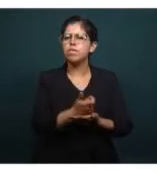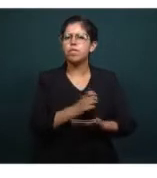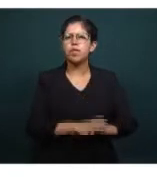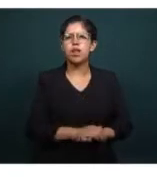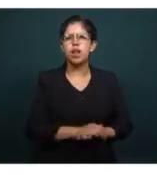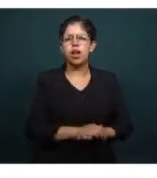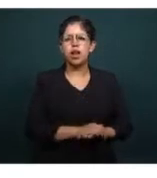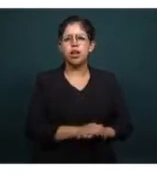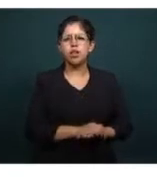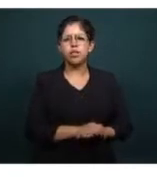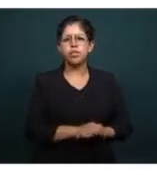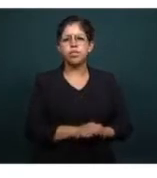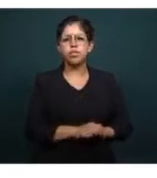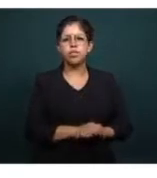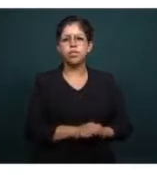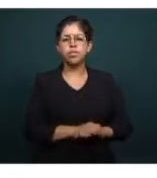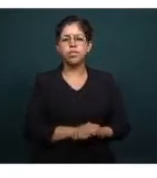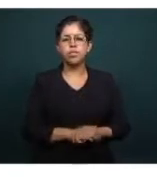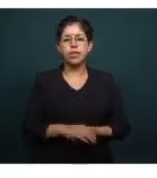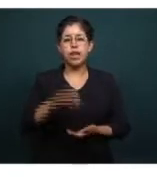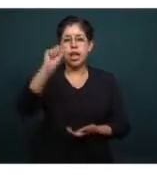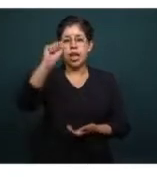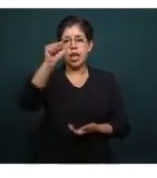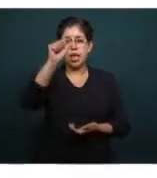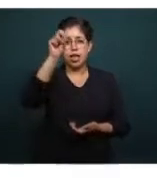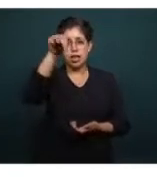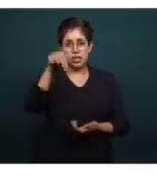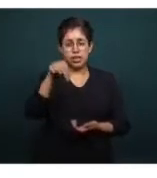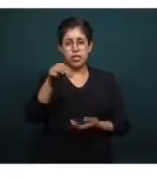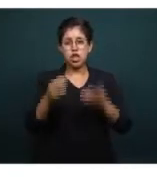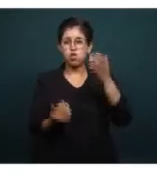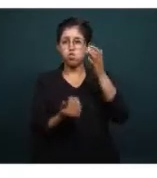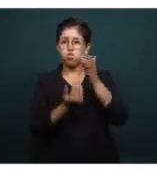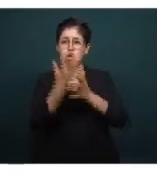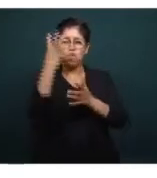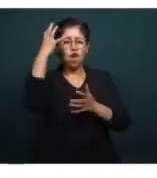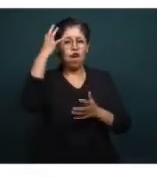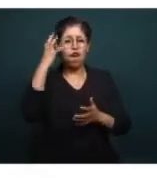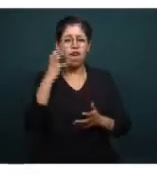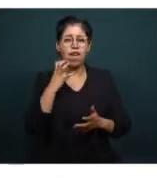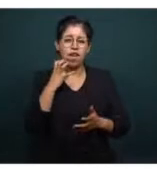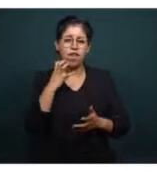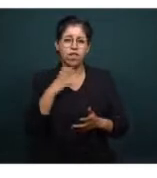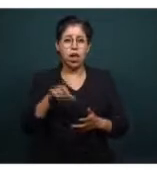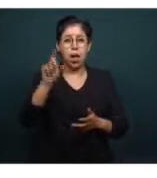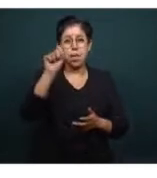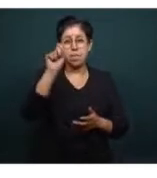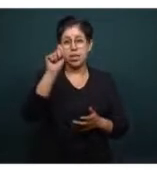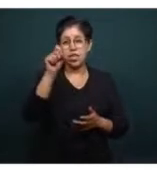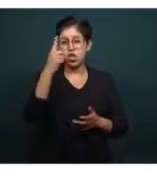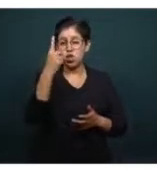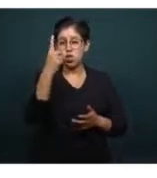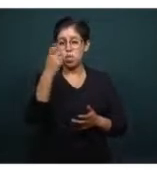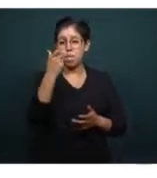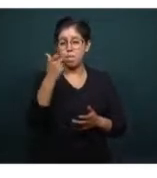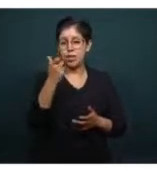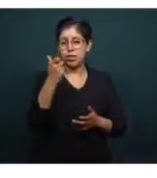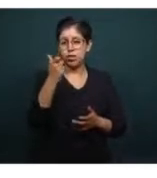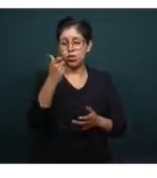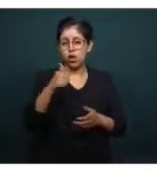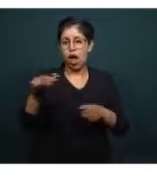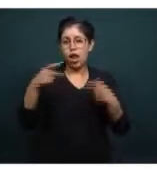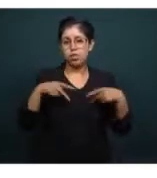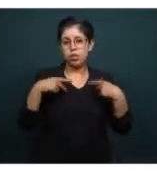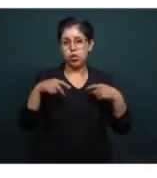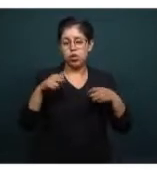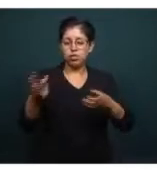And en Orzán del also Norte, San Pedro Garza García, Nuevo they León had con un precio al público de another, 21.99 por litro y I'm un trying to margen figure de out